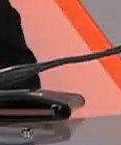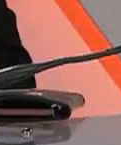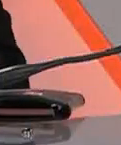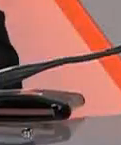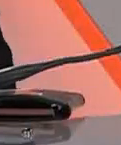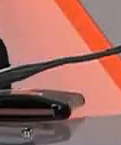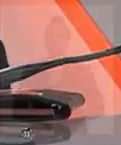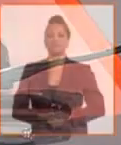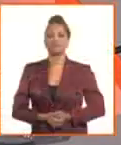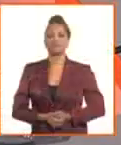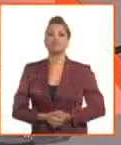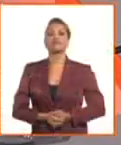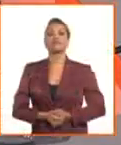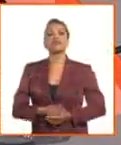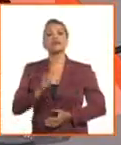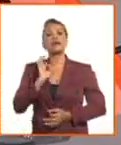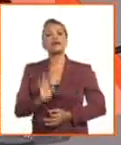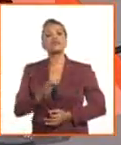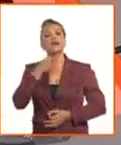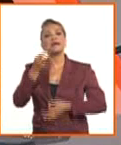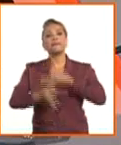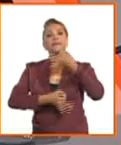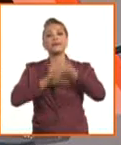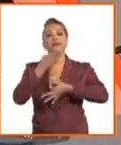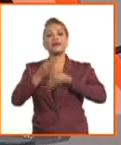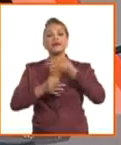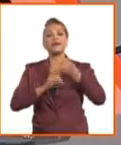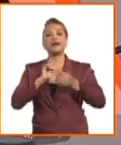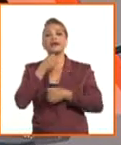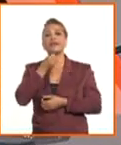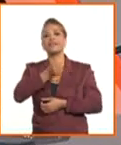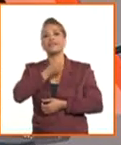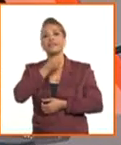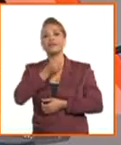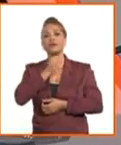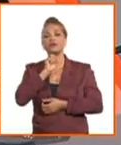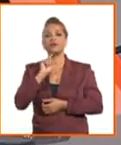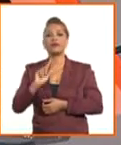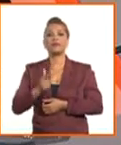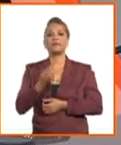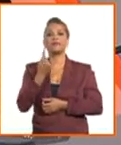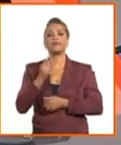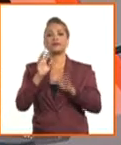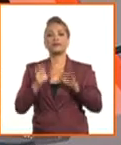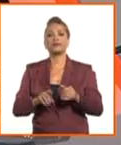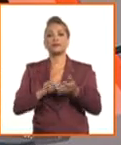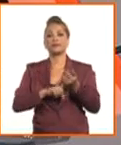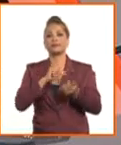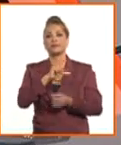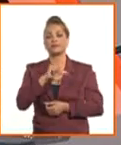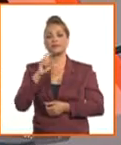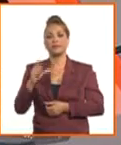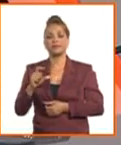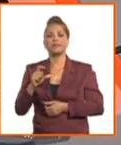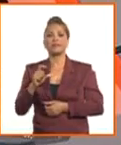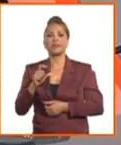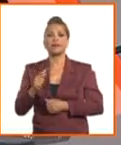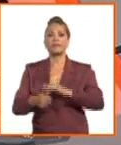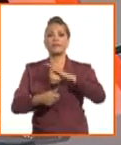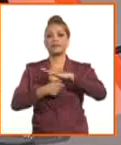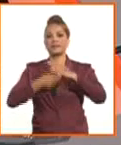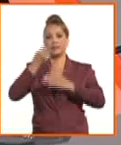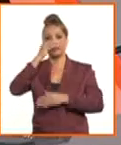Bueno, así señalaba en el discurso del 26 de julio el primer secretario del partido y presidente de la República, Miguel Díaz-Canel Bermúdez,